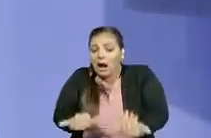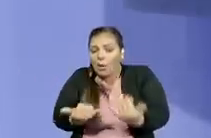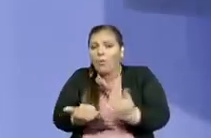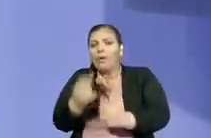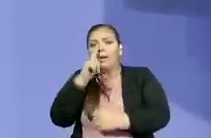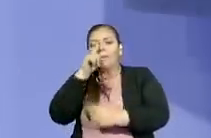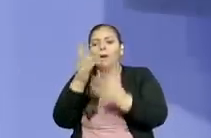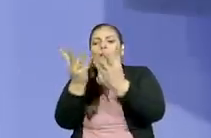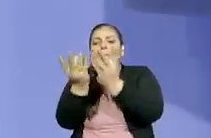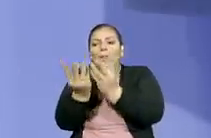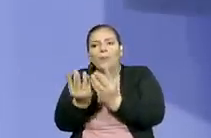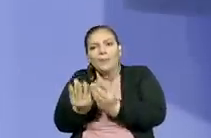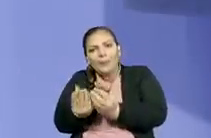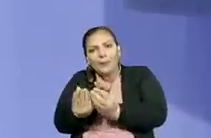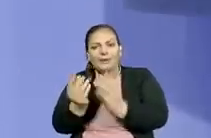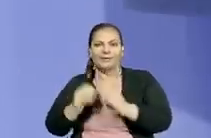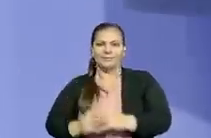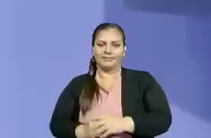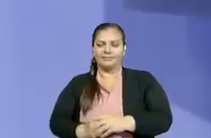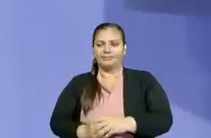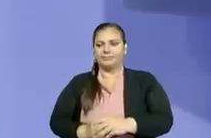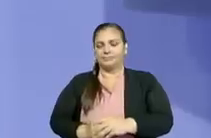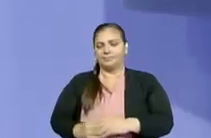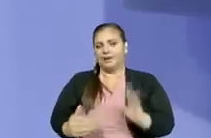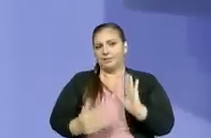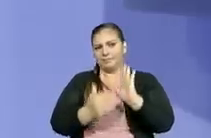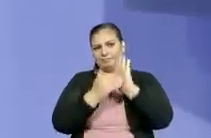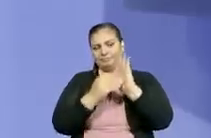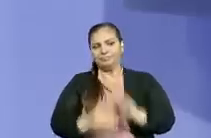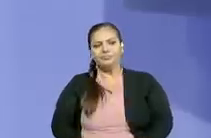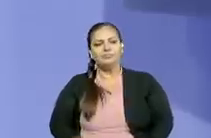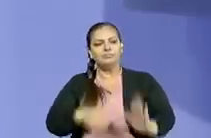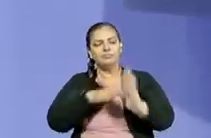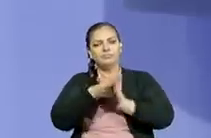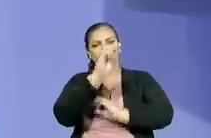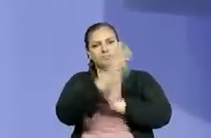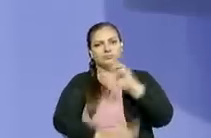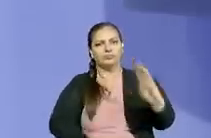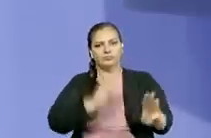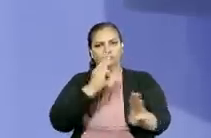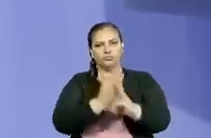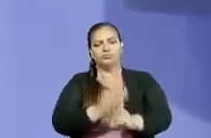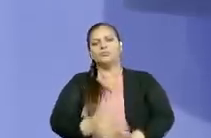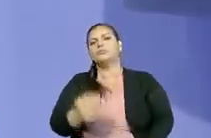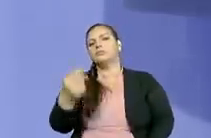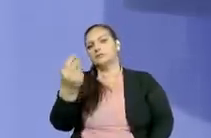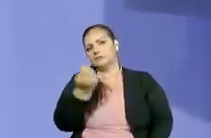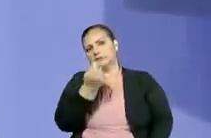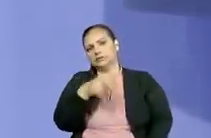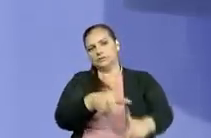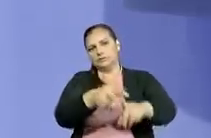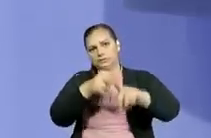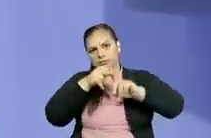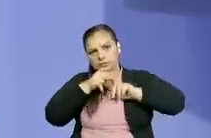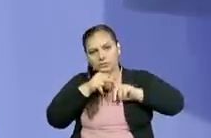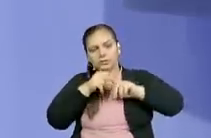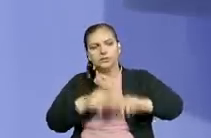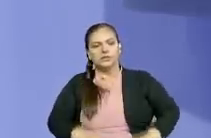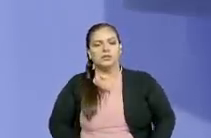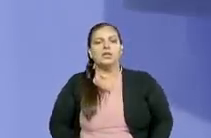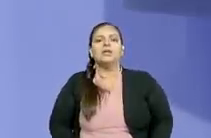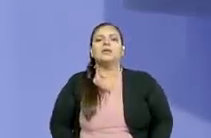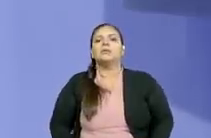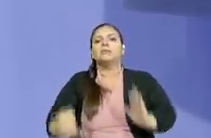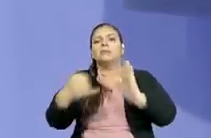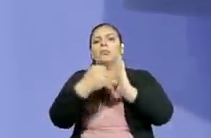muy largo plazo, a bajos intereses, con periodos de gracia. Les pongo un ejemplo, con el Banco Mundial, 37 años plazo, 17 años